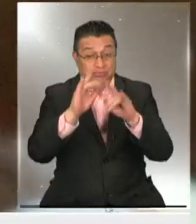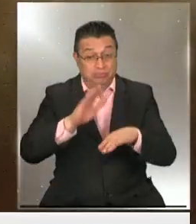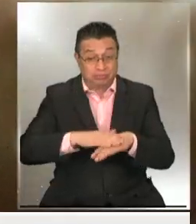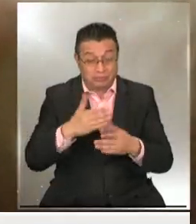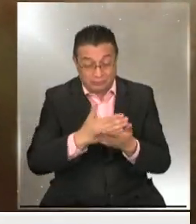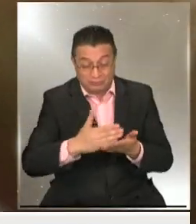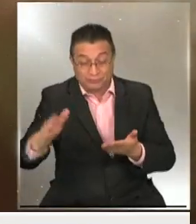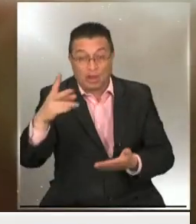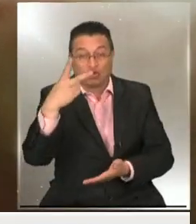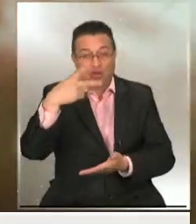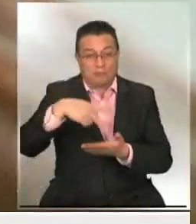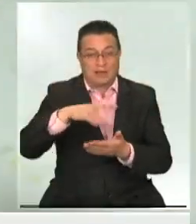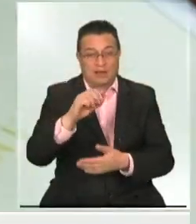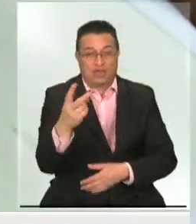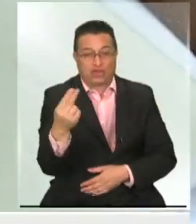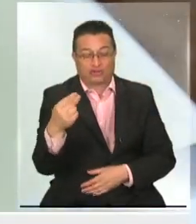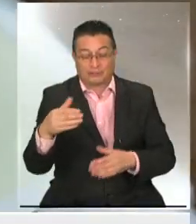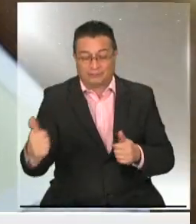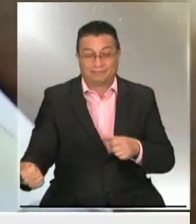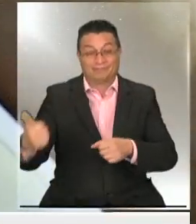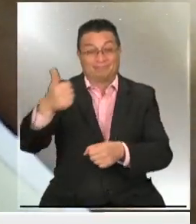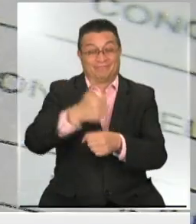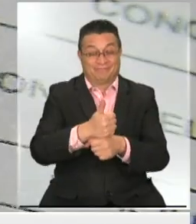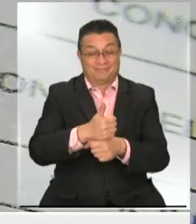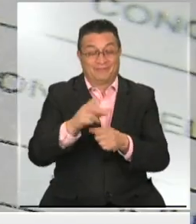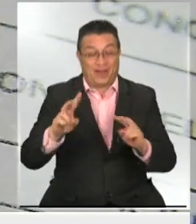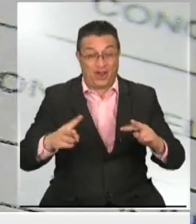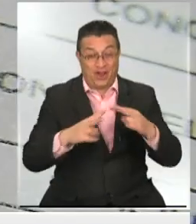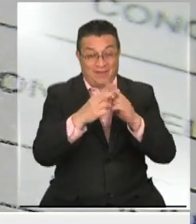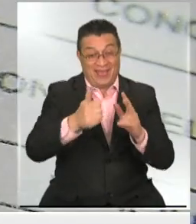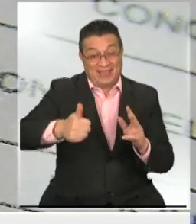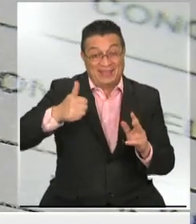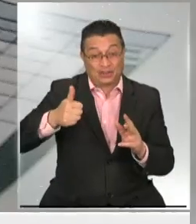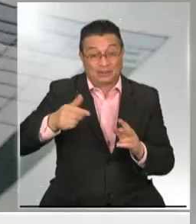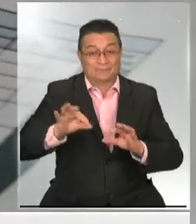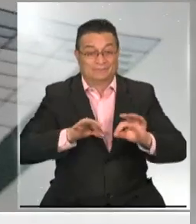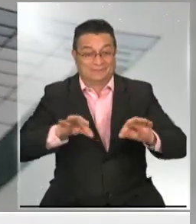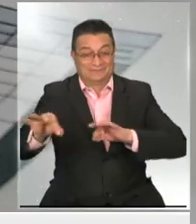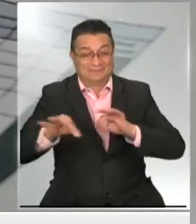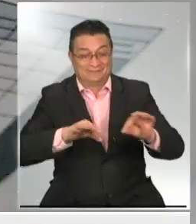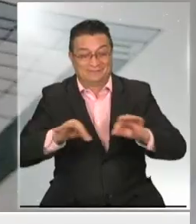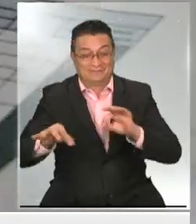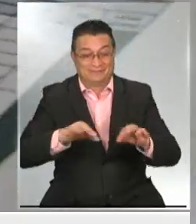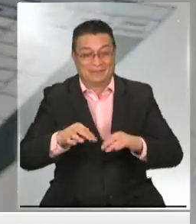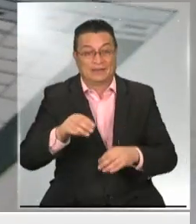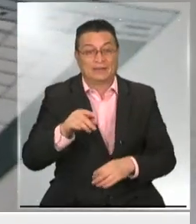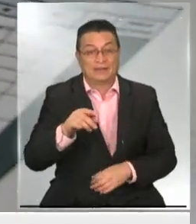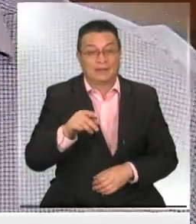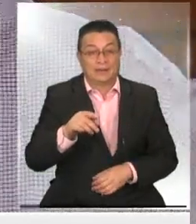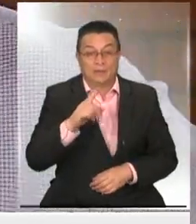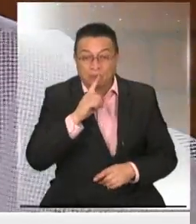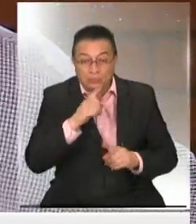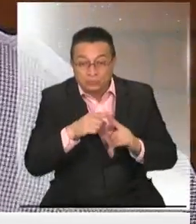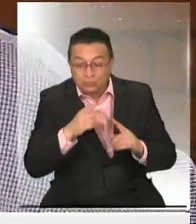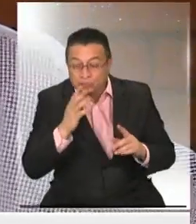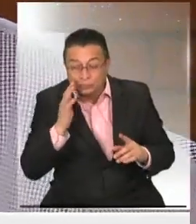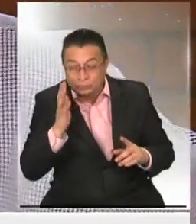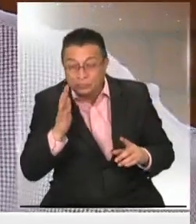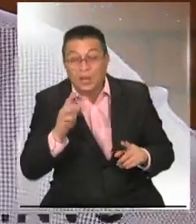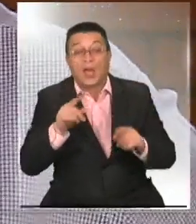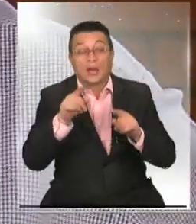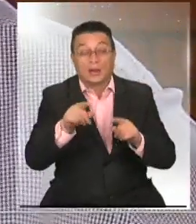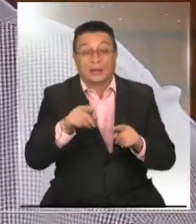otorgarse en 2012, cuando asume la dirección de obras de Estación Central el arquitecto Armin Siller. El